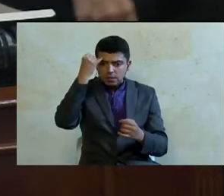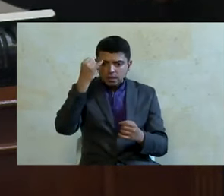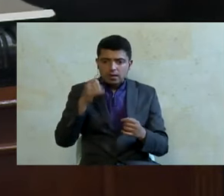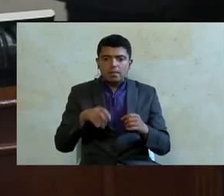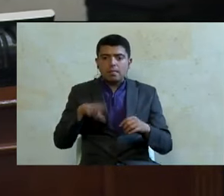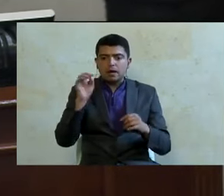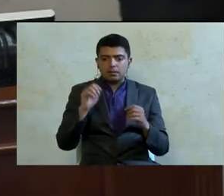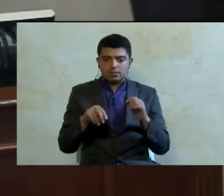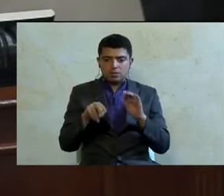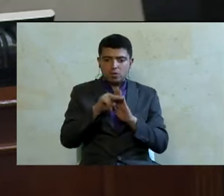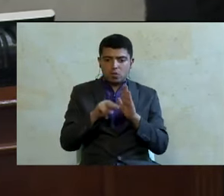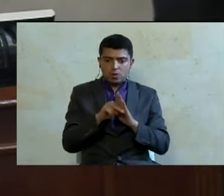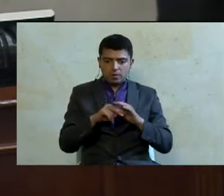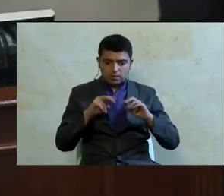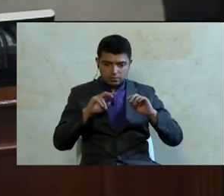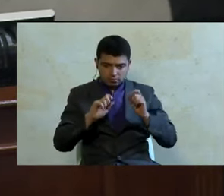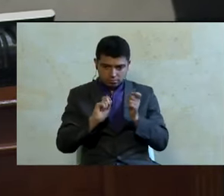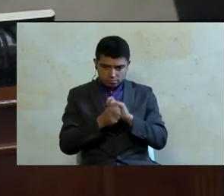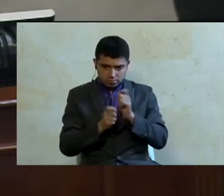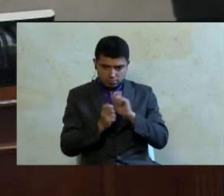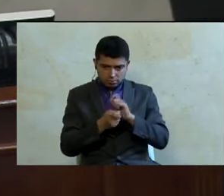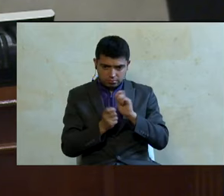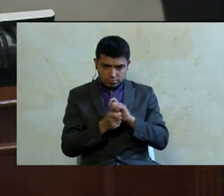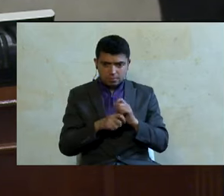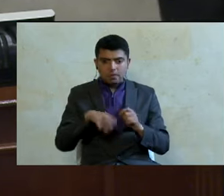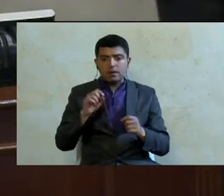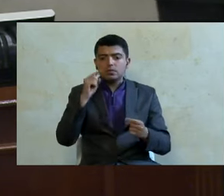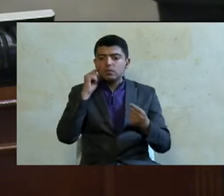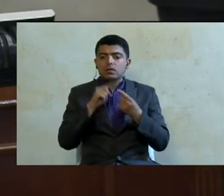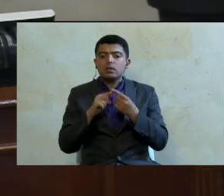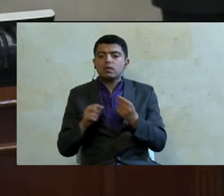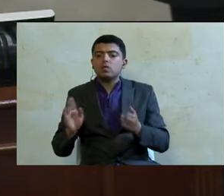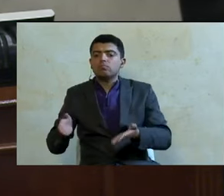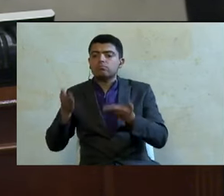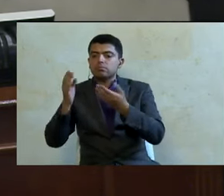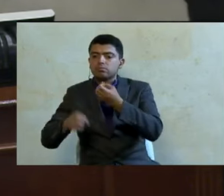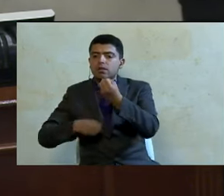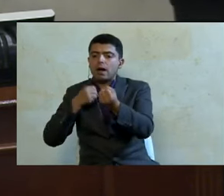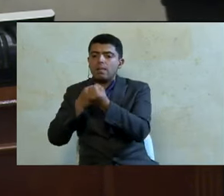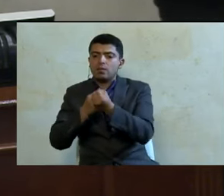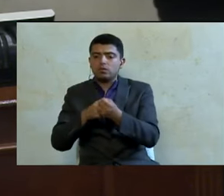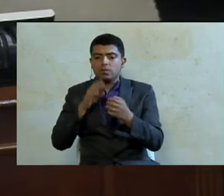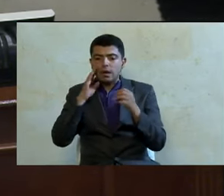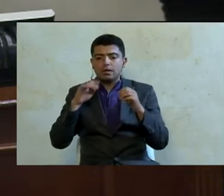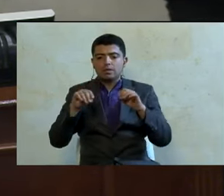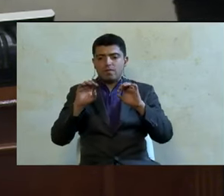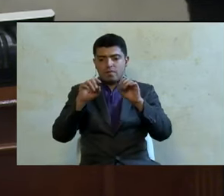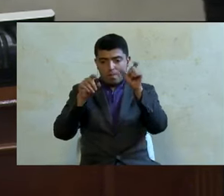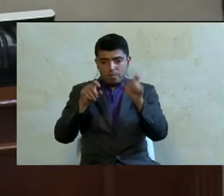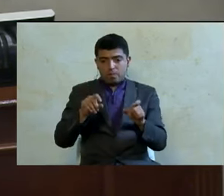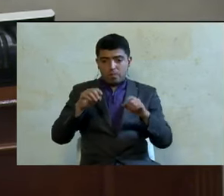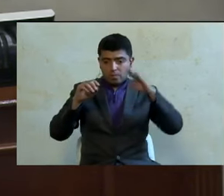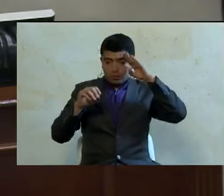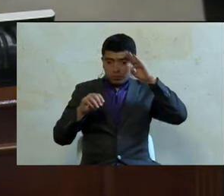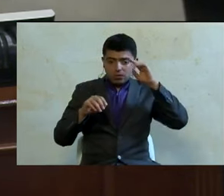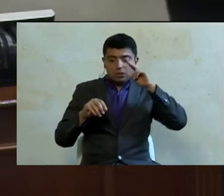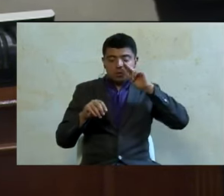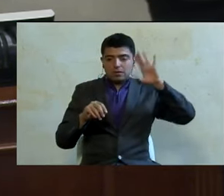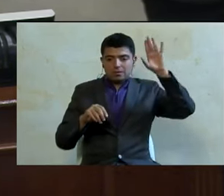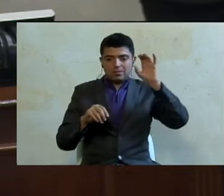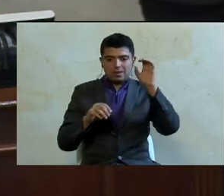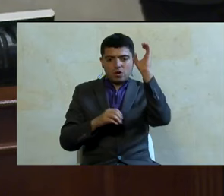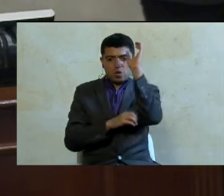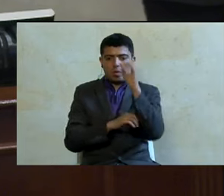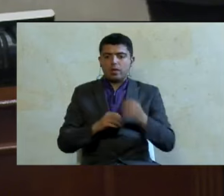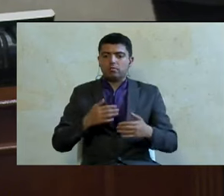en una normatividad legal dado que genera un beneficio en todo el entorno cercano de esa persona que se entrega por completo al servicio de su país por